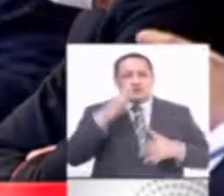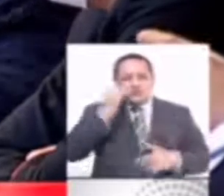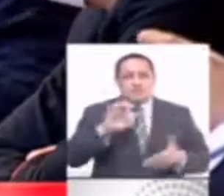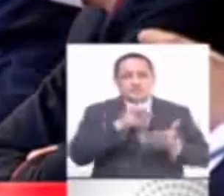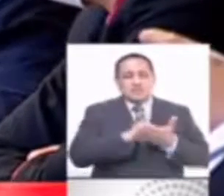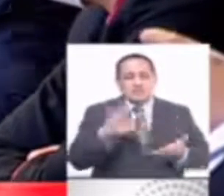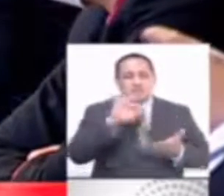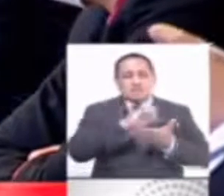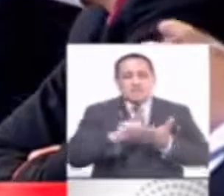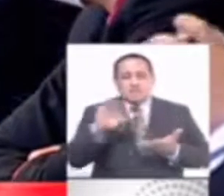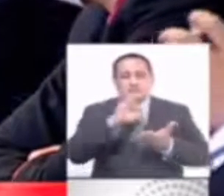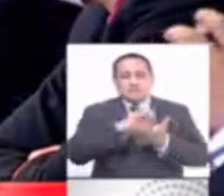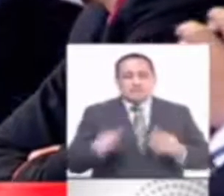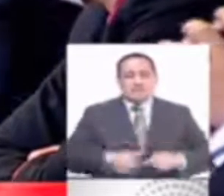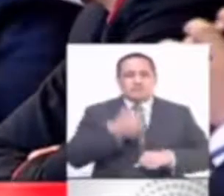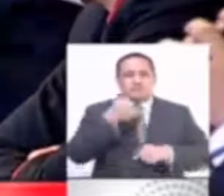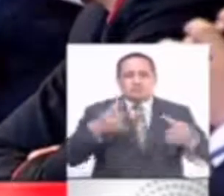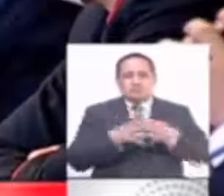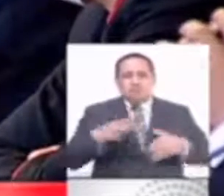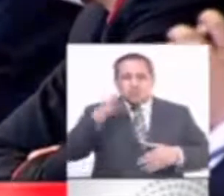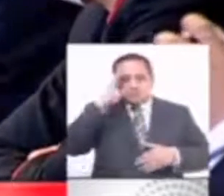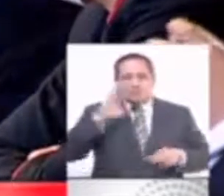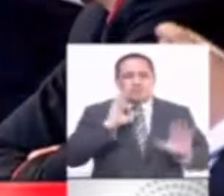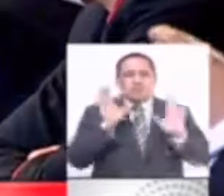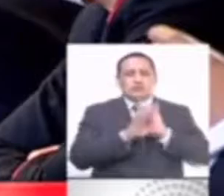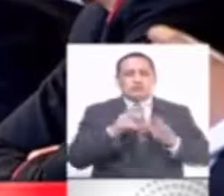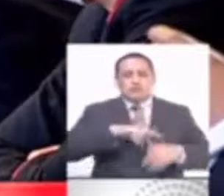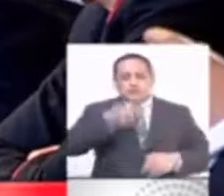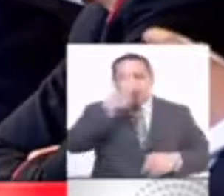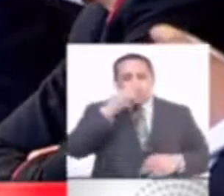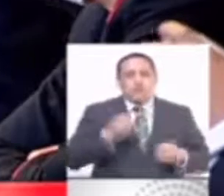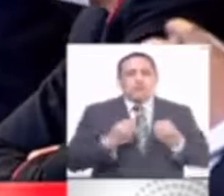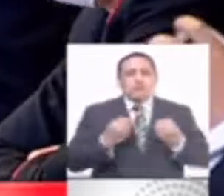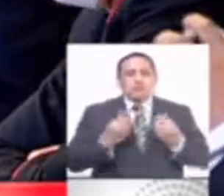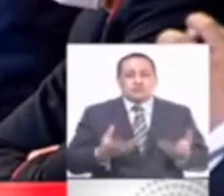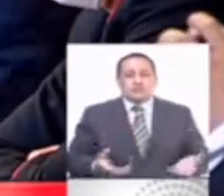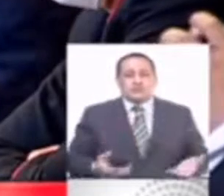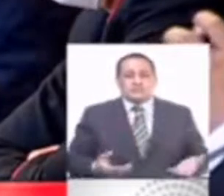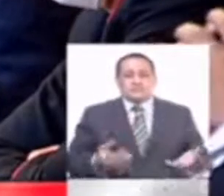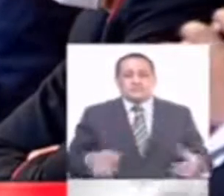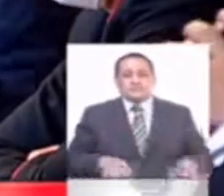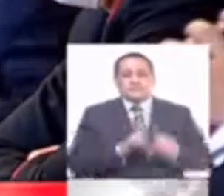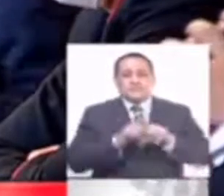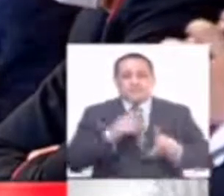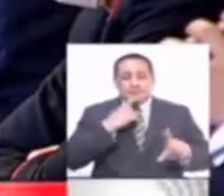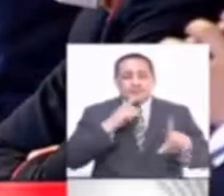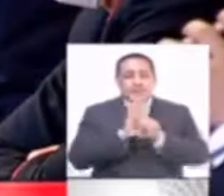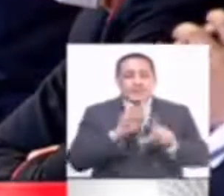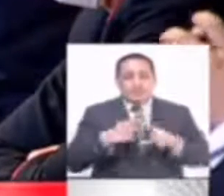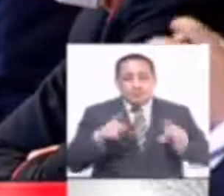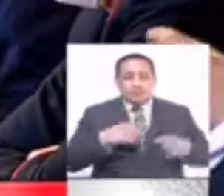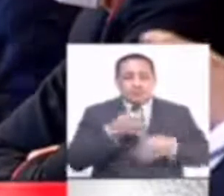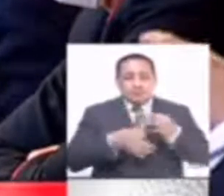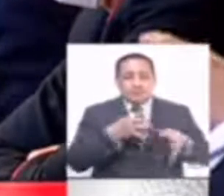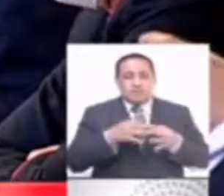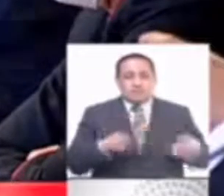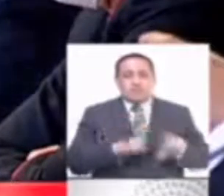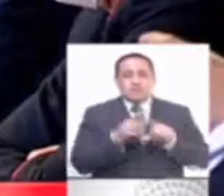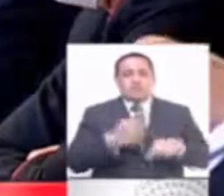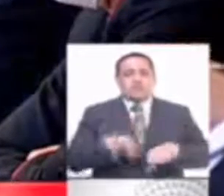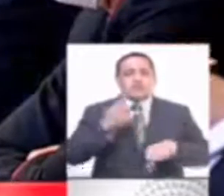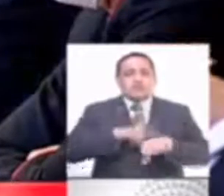si cada 3 meses tuviéramos que sacar al jefe del comando conjunto. ¡Pobre Perú! Y es legal, dicen, pero lo dicen con